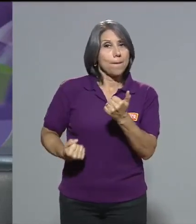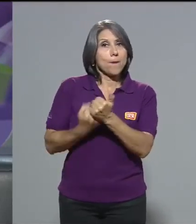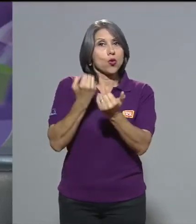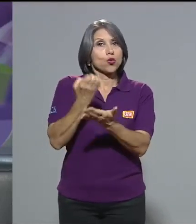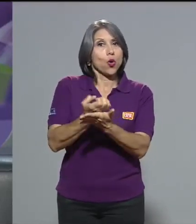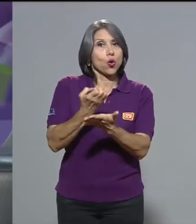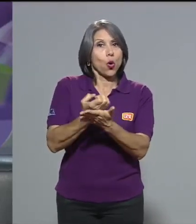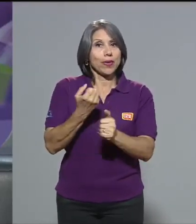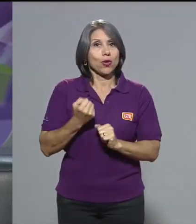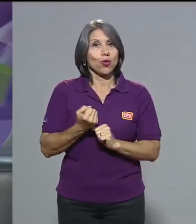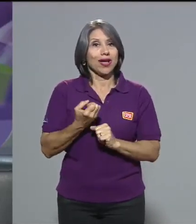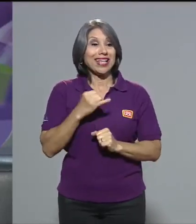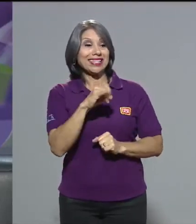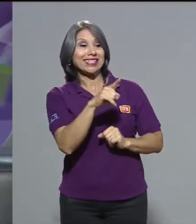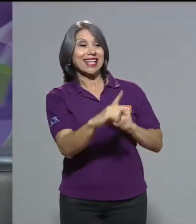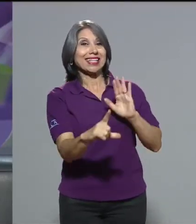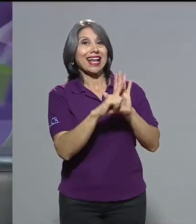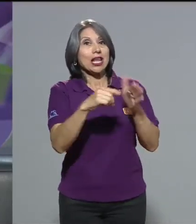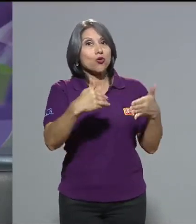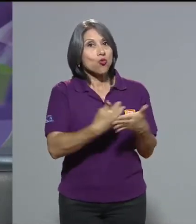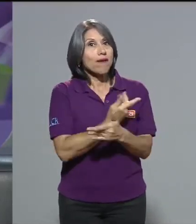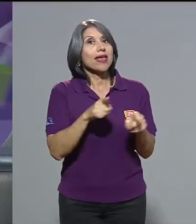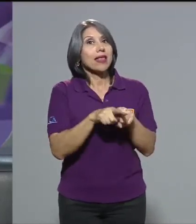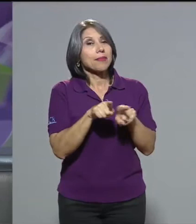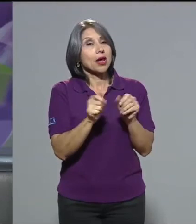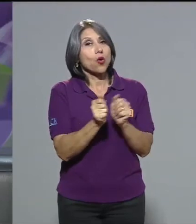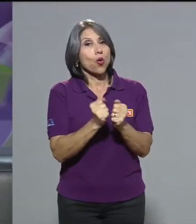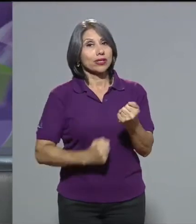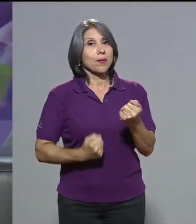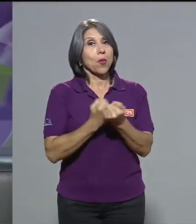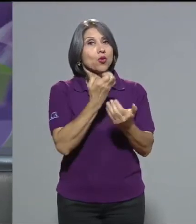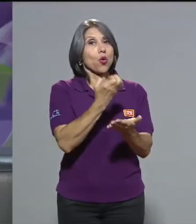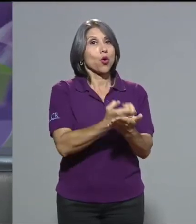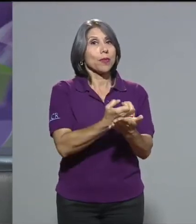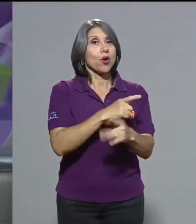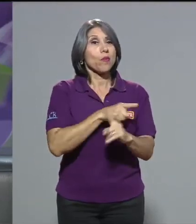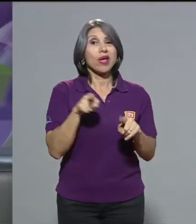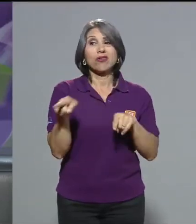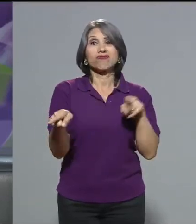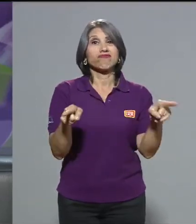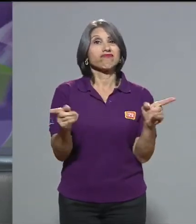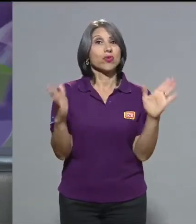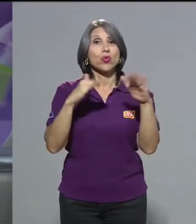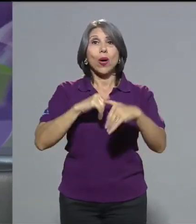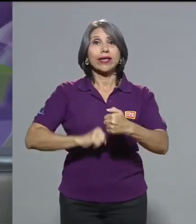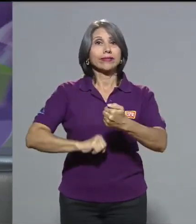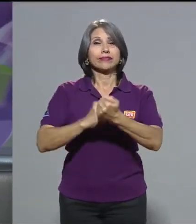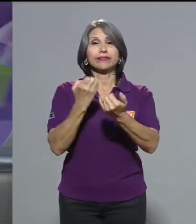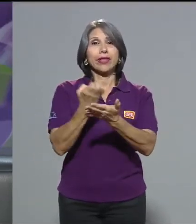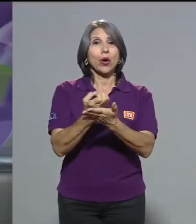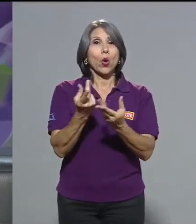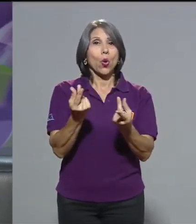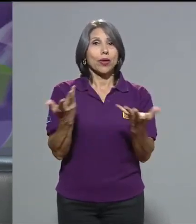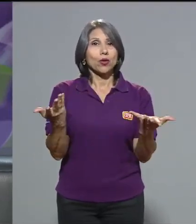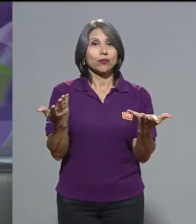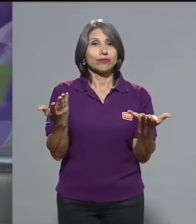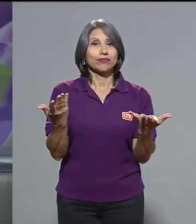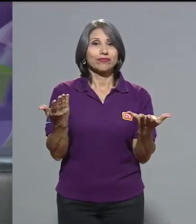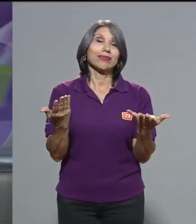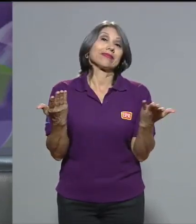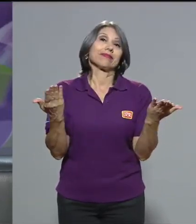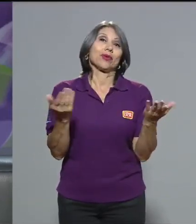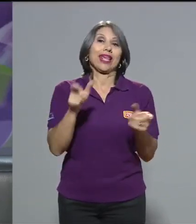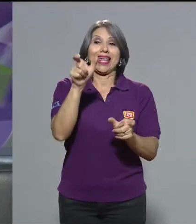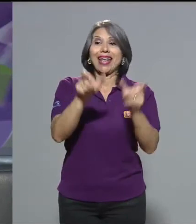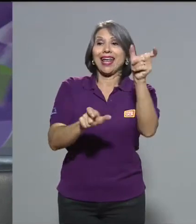ley nueva también tuviera el respaldo económico, pero realmente no lo tiene. ¿Por qué? Porque en realidad cada persona con